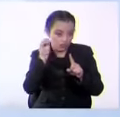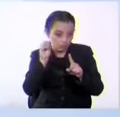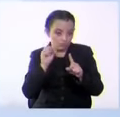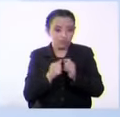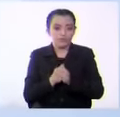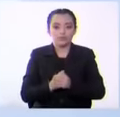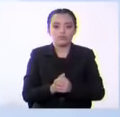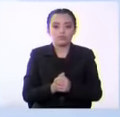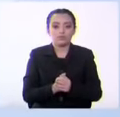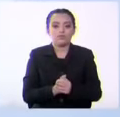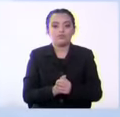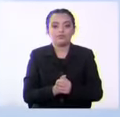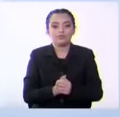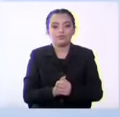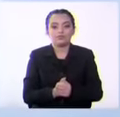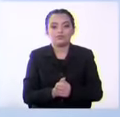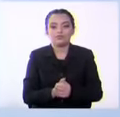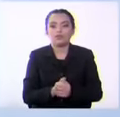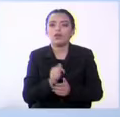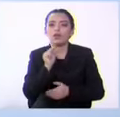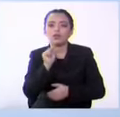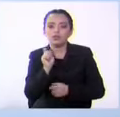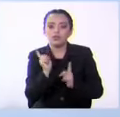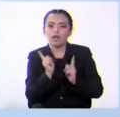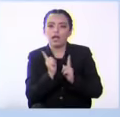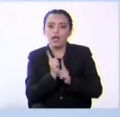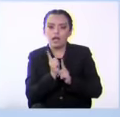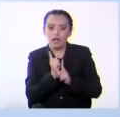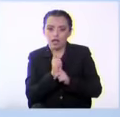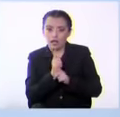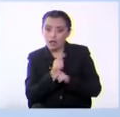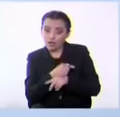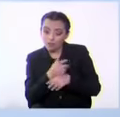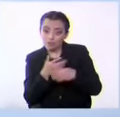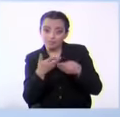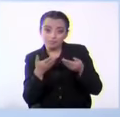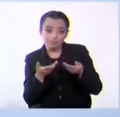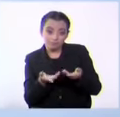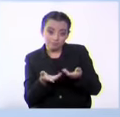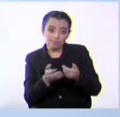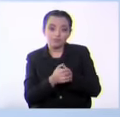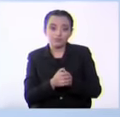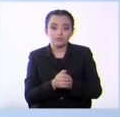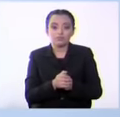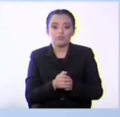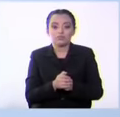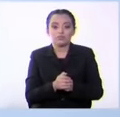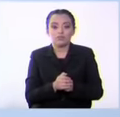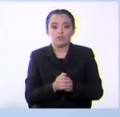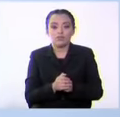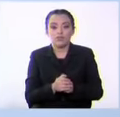que tenemos adentro de las poblaciones, esta cantidad de alelos, es lo que llamamos